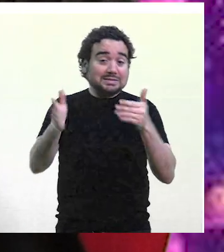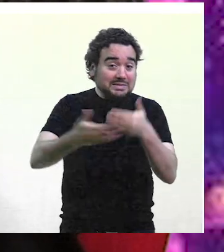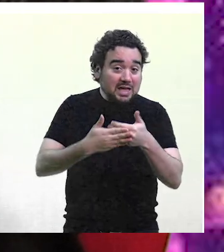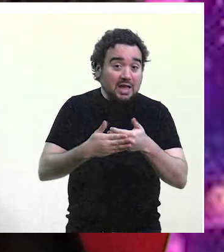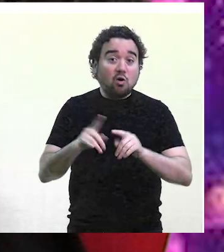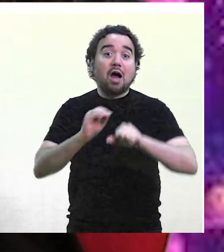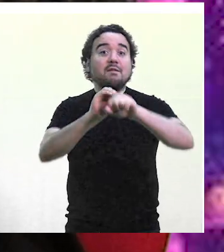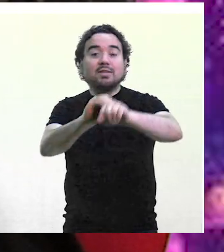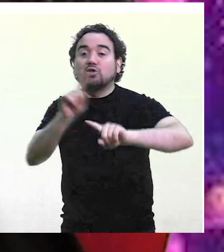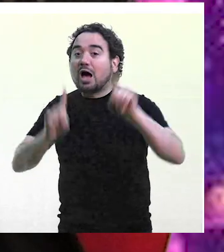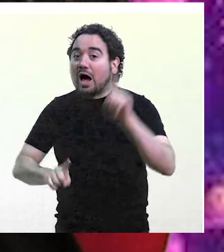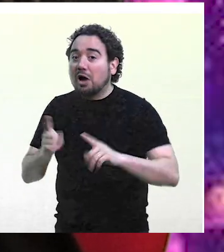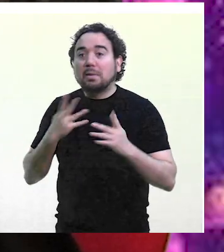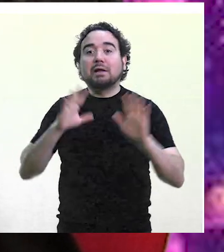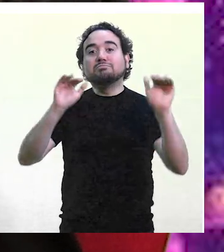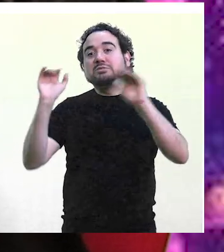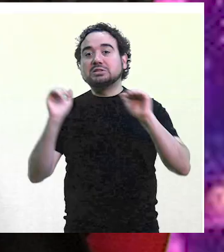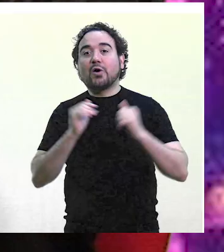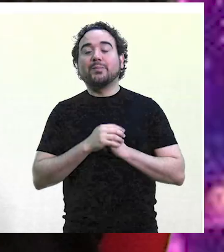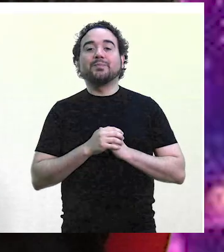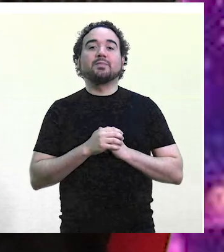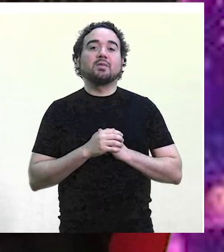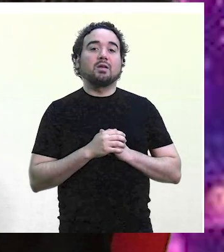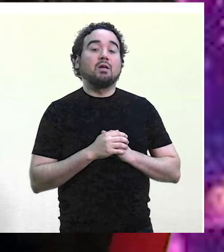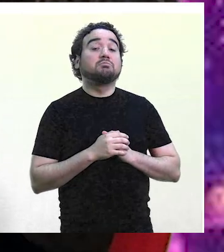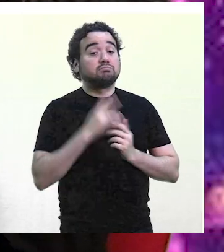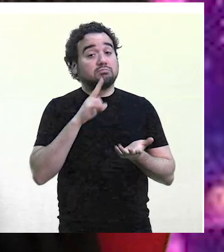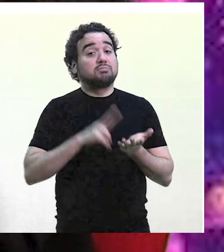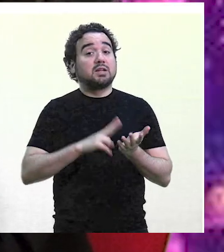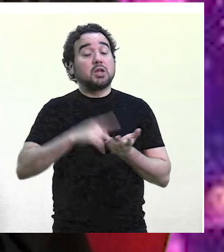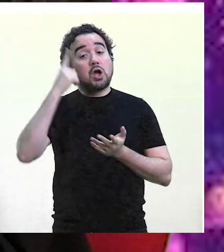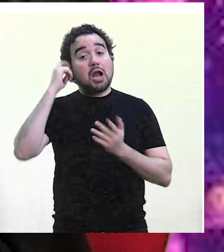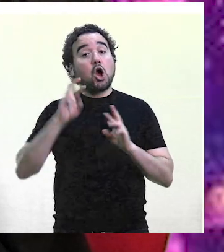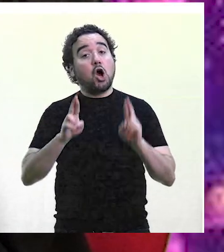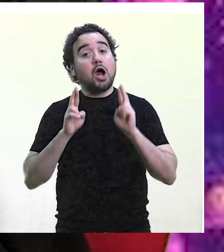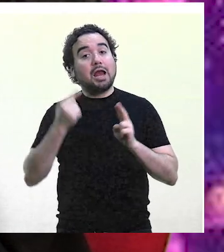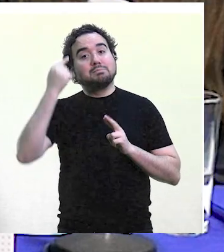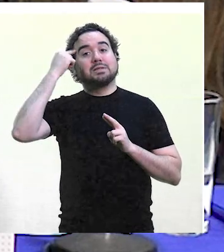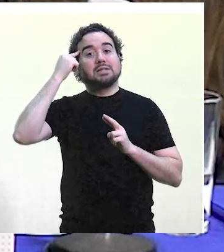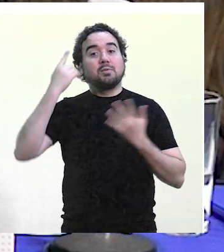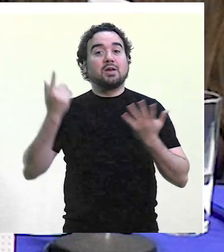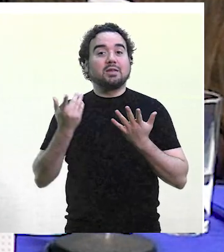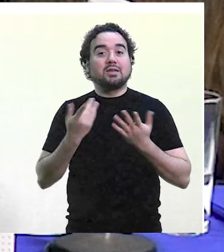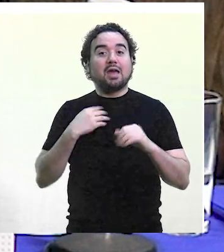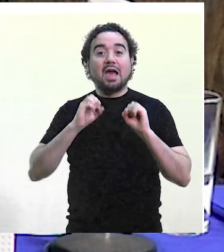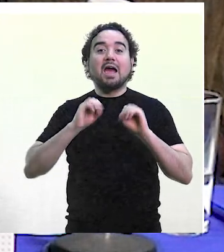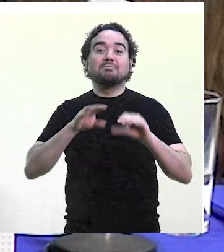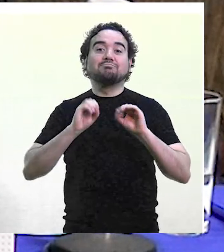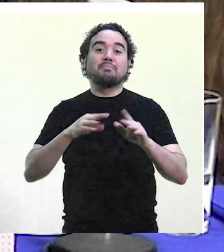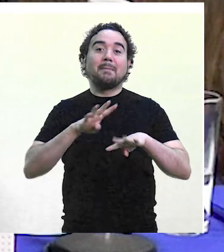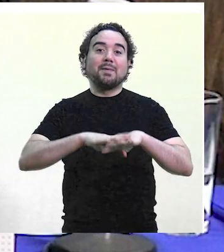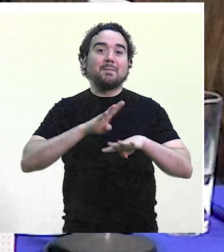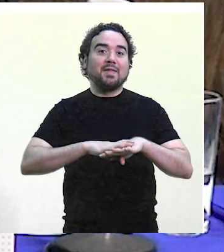una reflexión final para de cierre o a pasar algún aviso, no sé, para que nos vayamos despidiendo. Bueno, en realidad yo creo que ojalá que